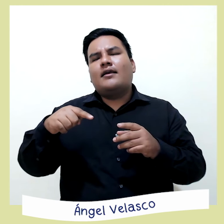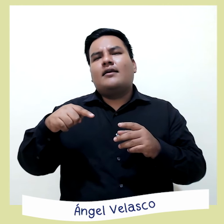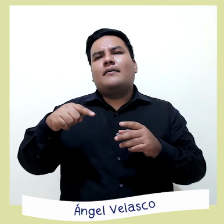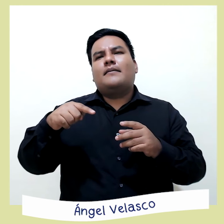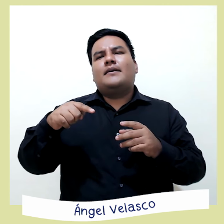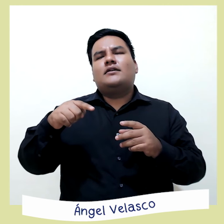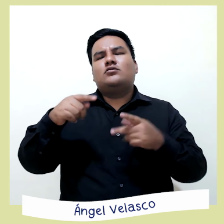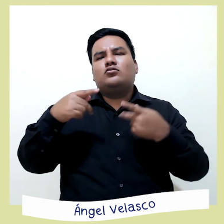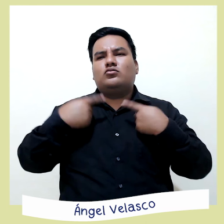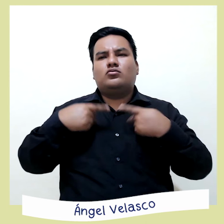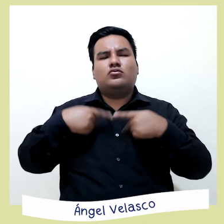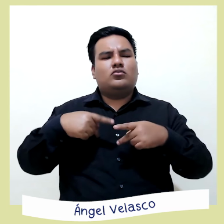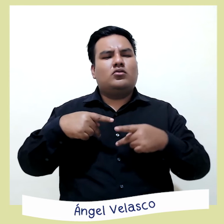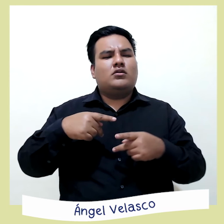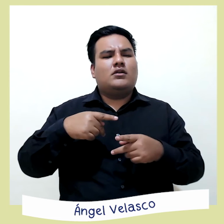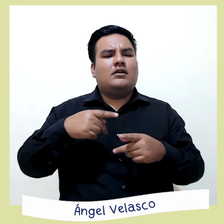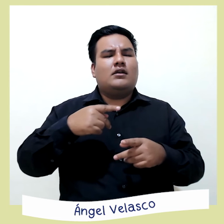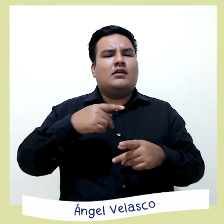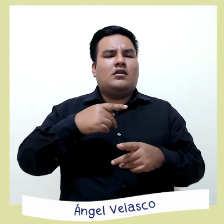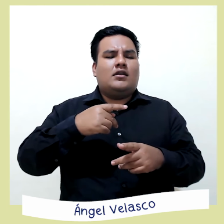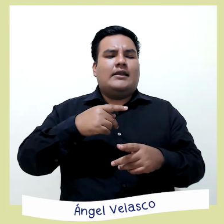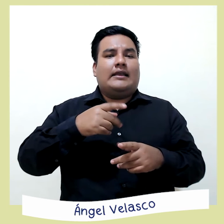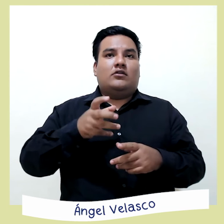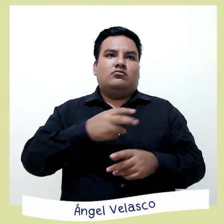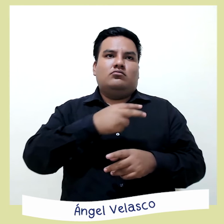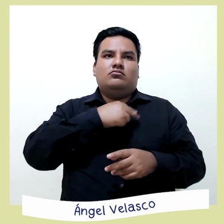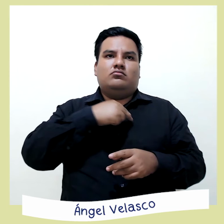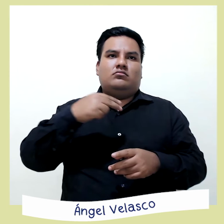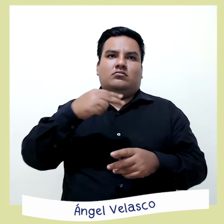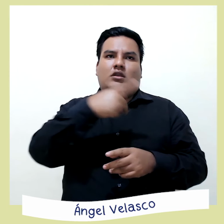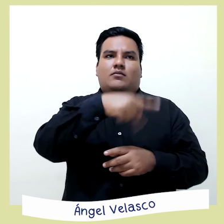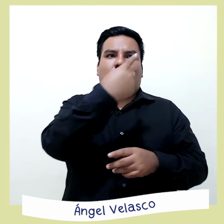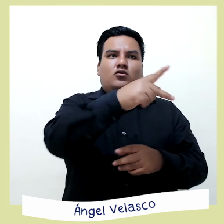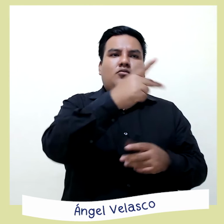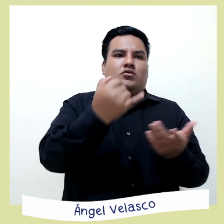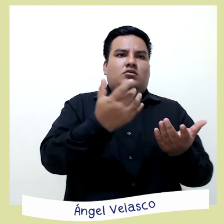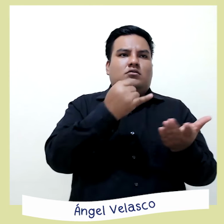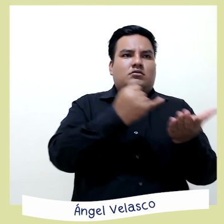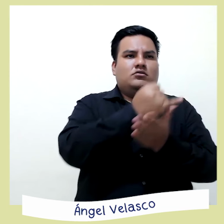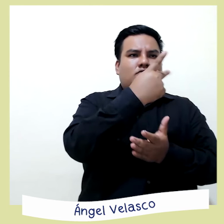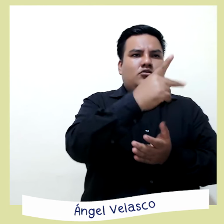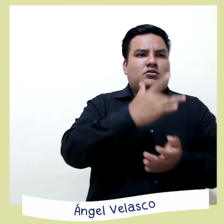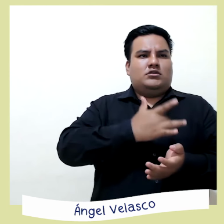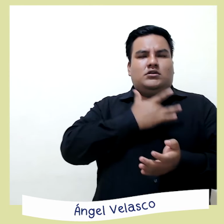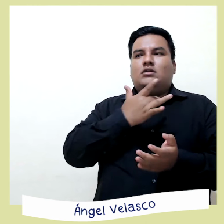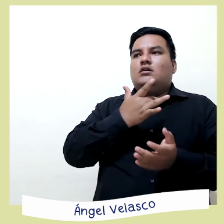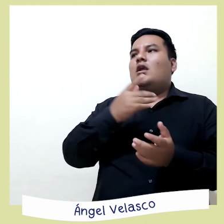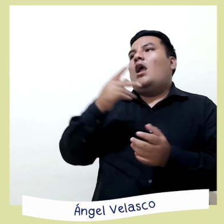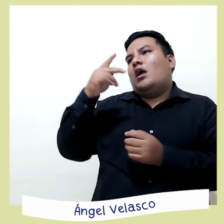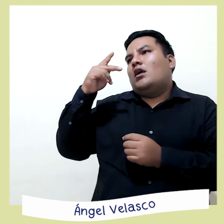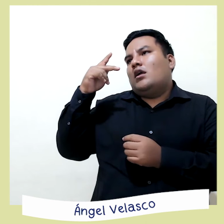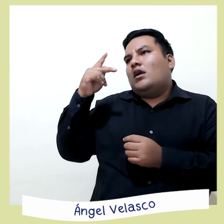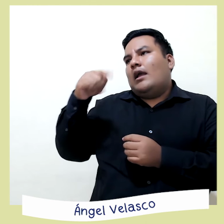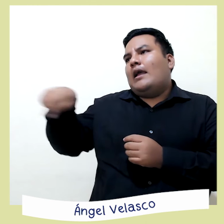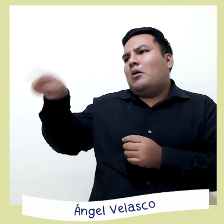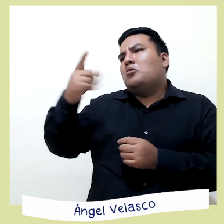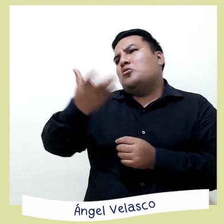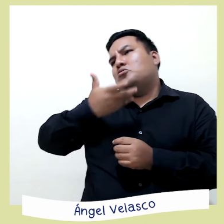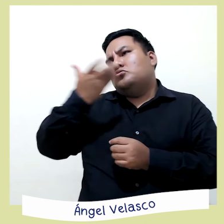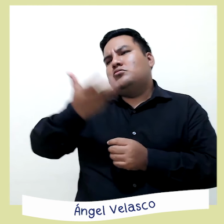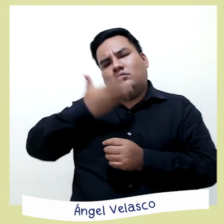escuelas, en las primarias y en las secundarias, para que entendieran y facilitaran el acceso de personas